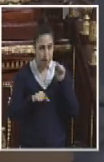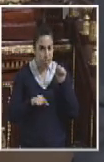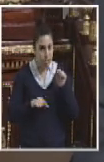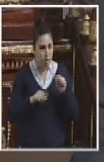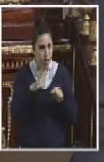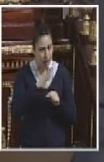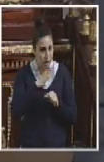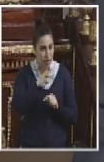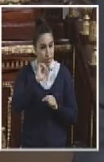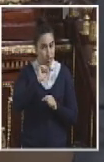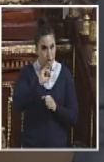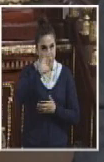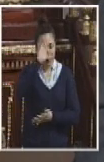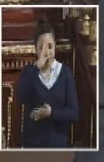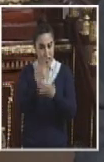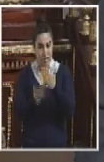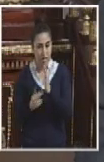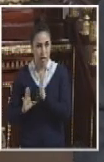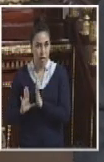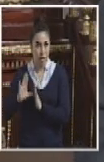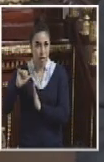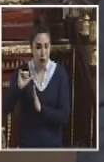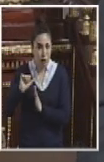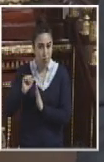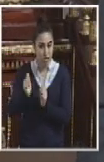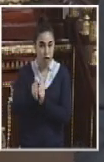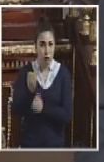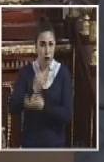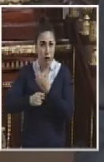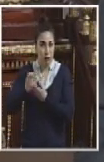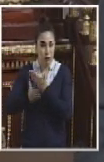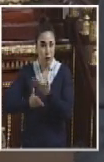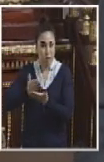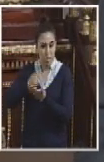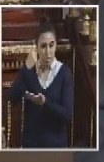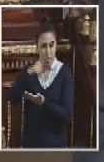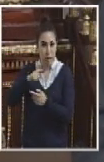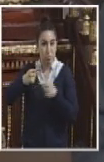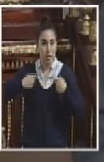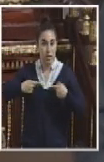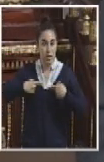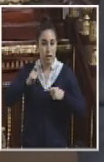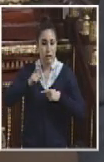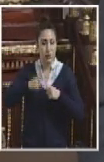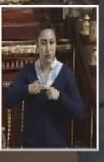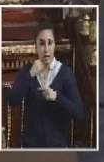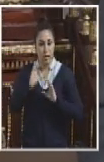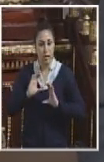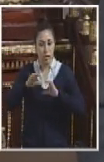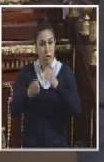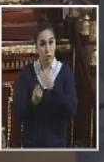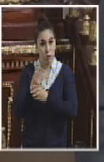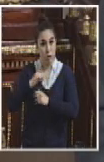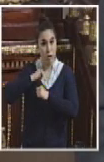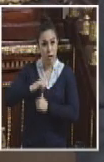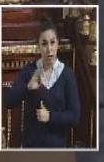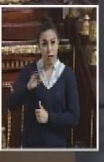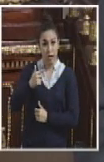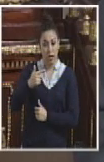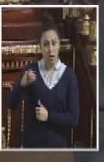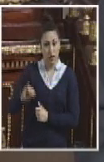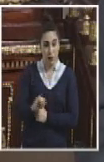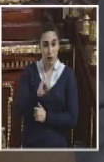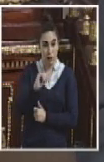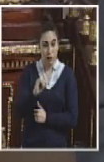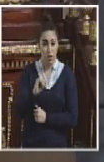dando violaciones constitucionales con este comunicado y consecuentemente le solicite desde su presidencia, por